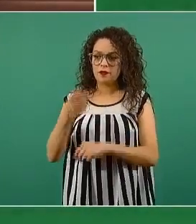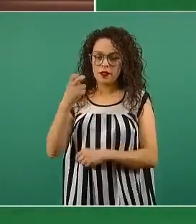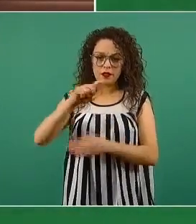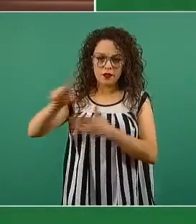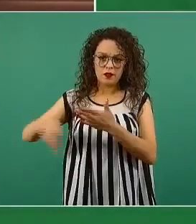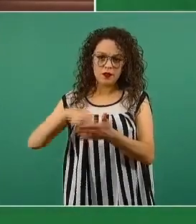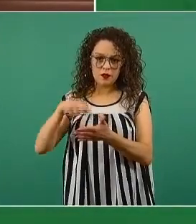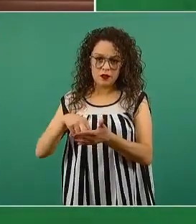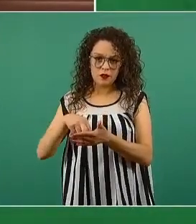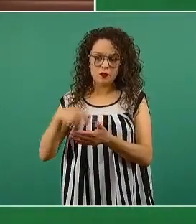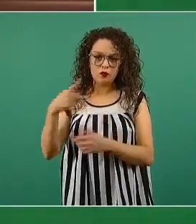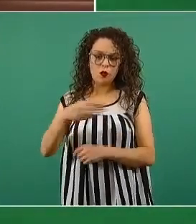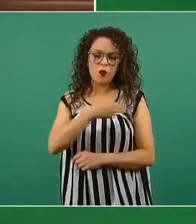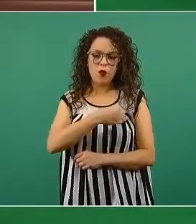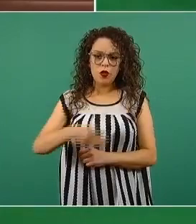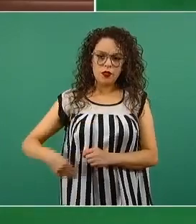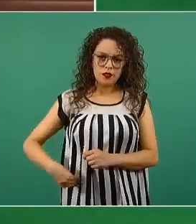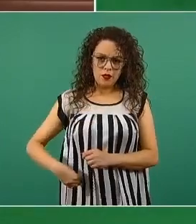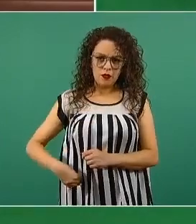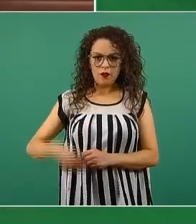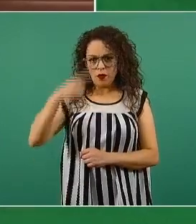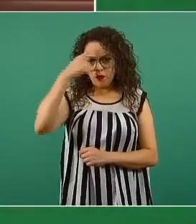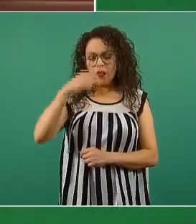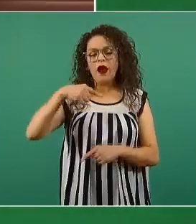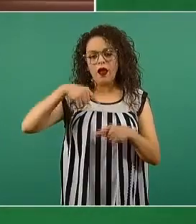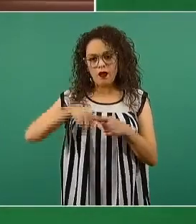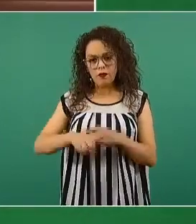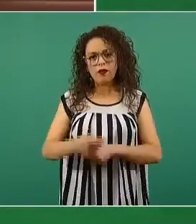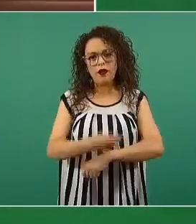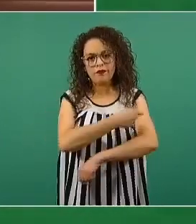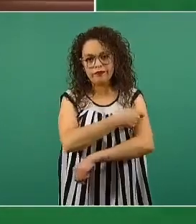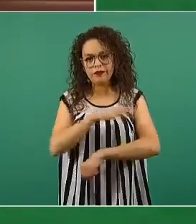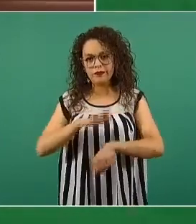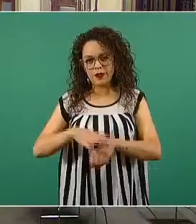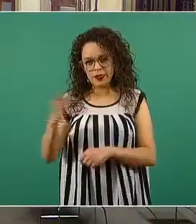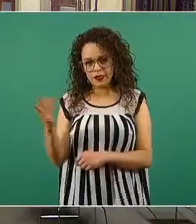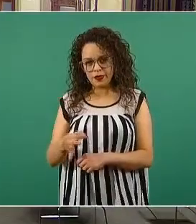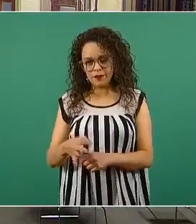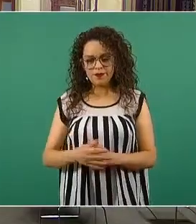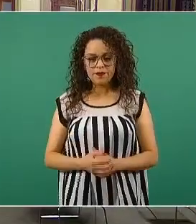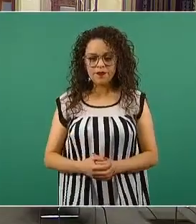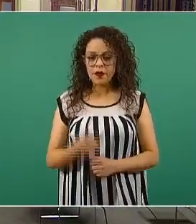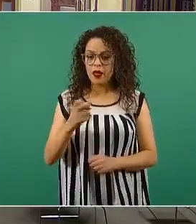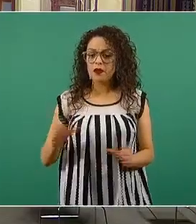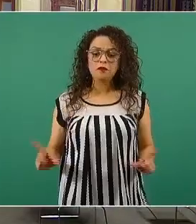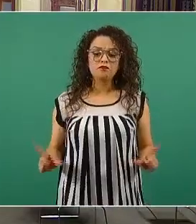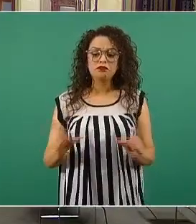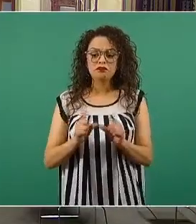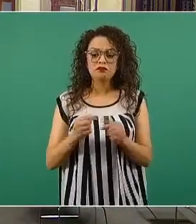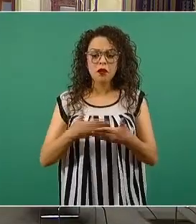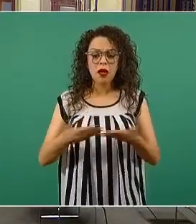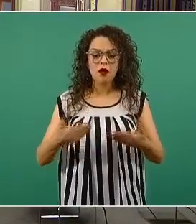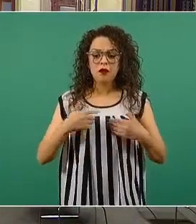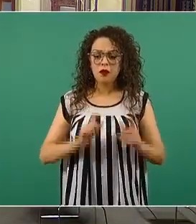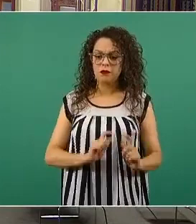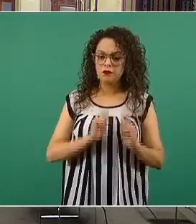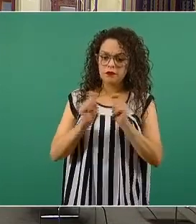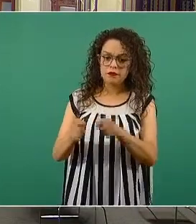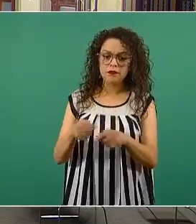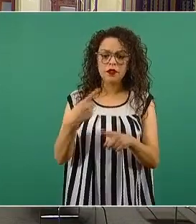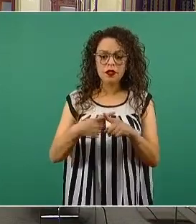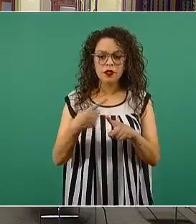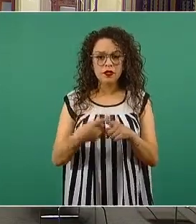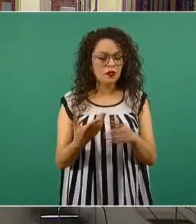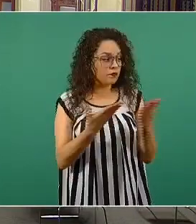activen en su municipio para tener esta cobertura efectiva. Con esto termino y pues le daría la palabra entonces al doctor Chacón.